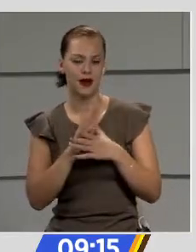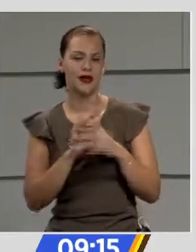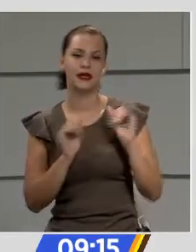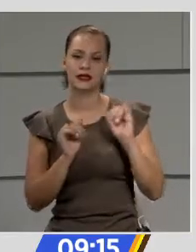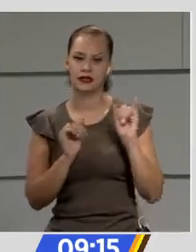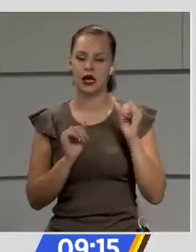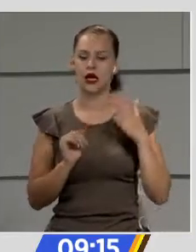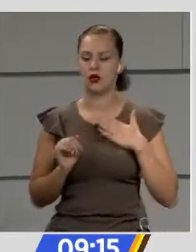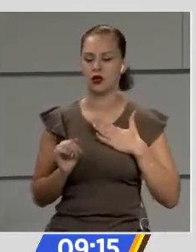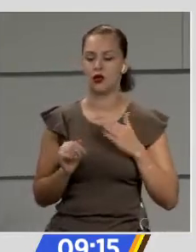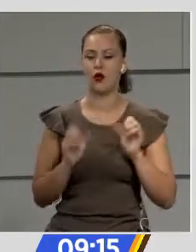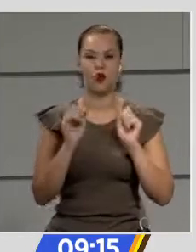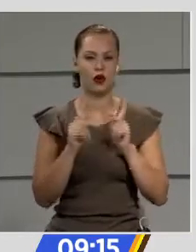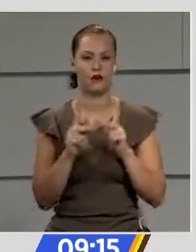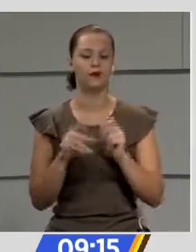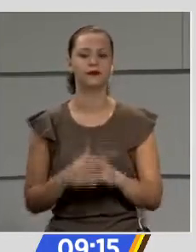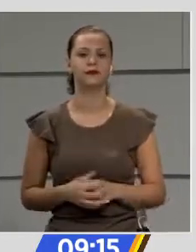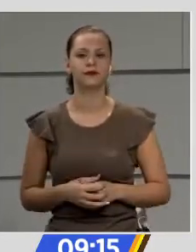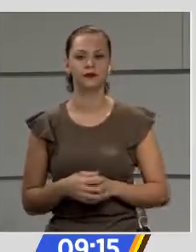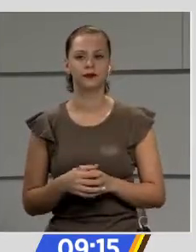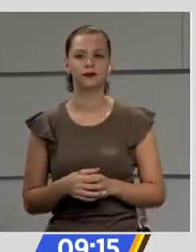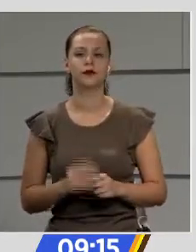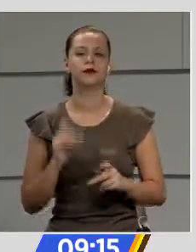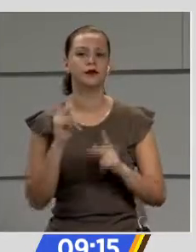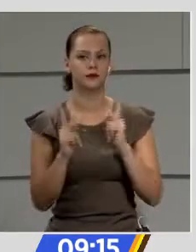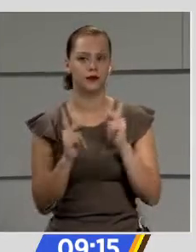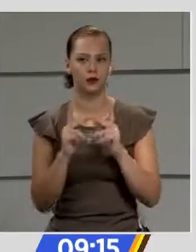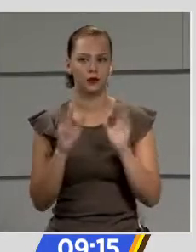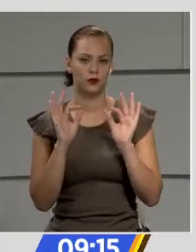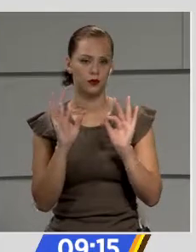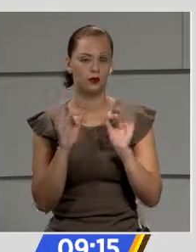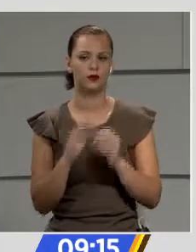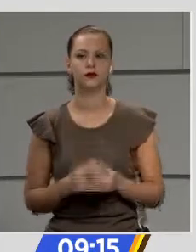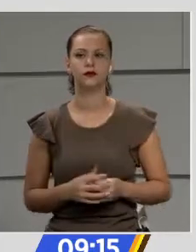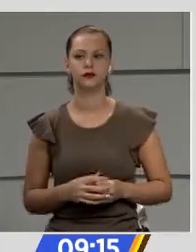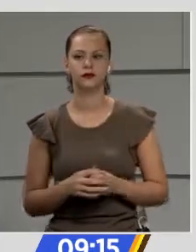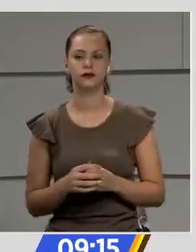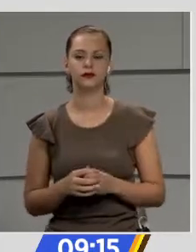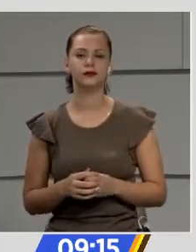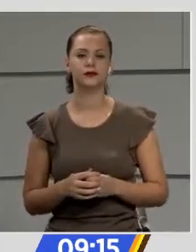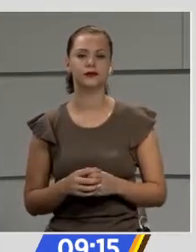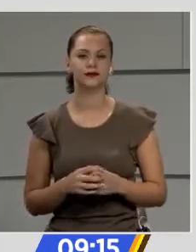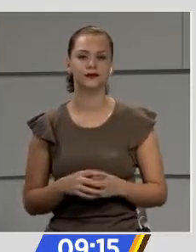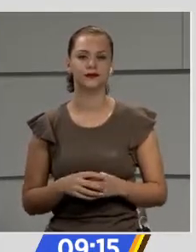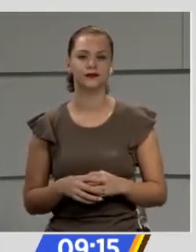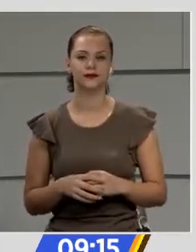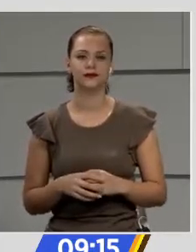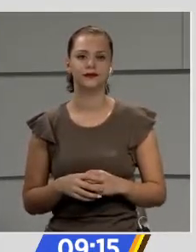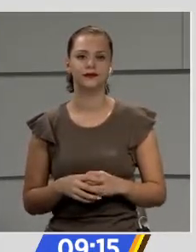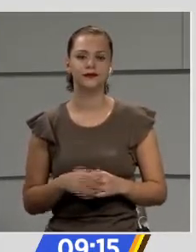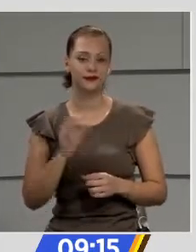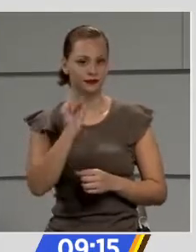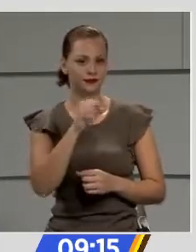lado izquierdo. Ok. Sí, perfecto, muy bien. Ok, ajá, sí,